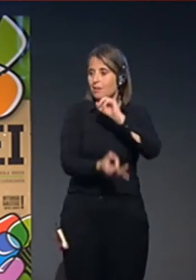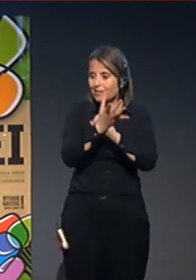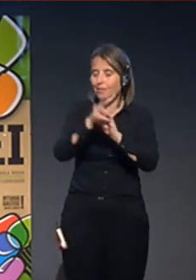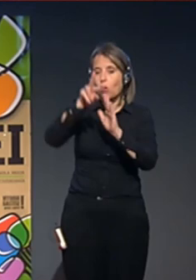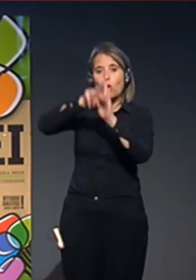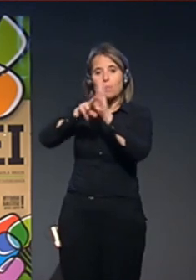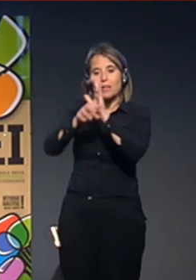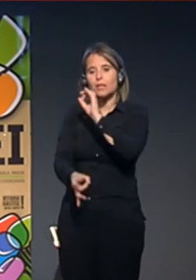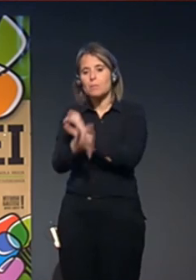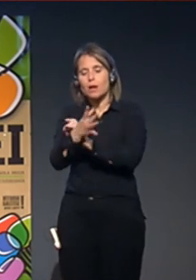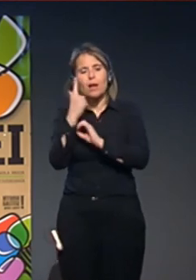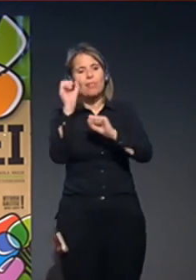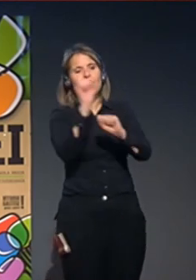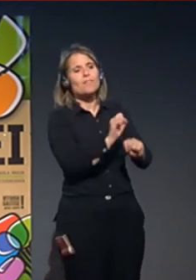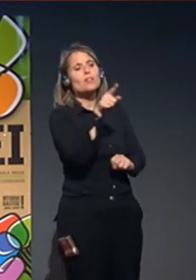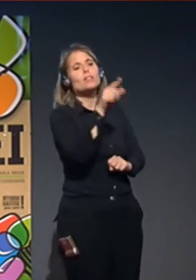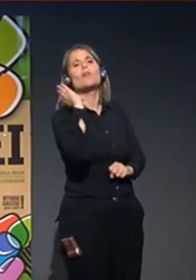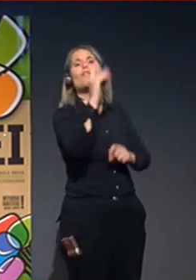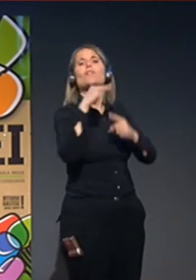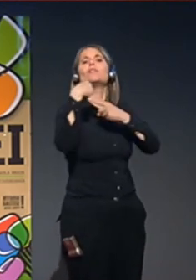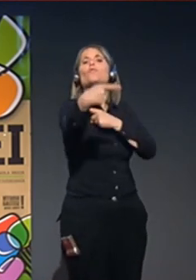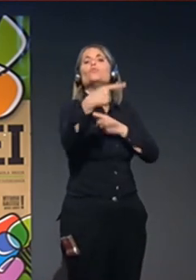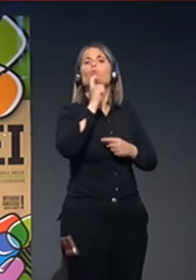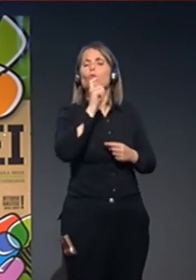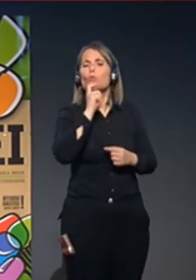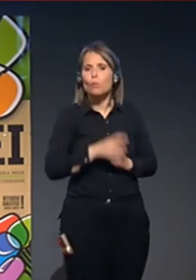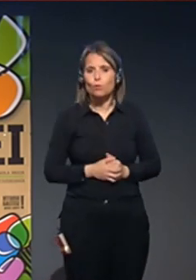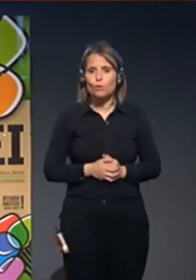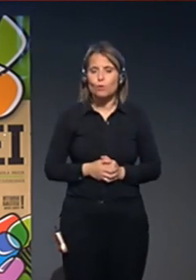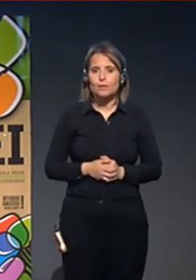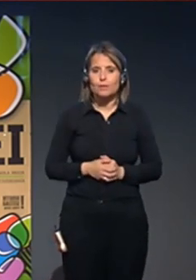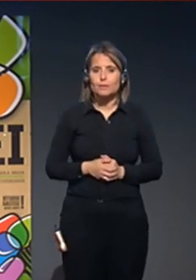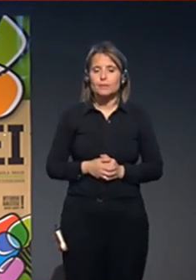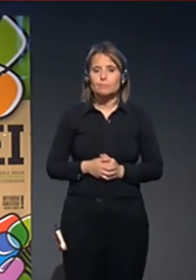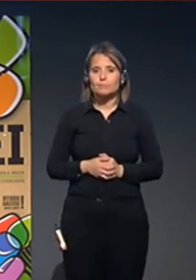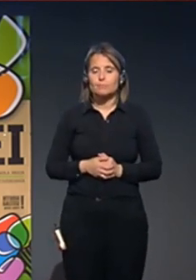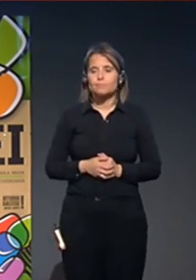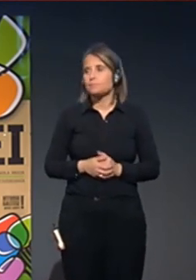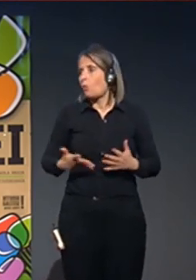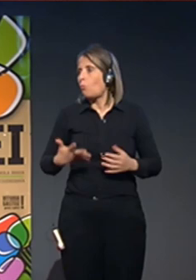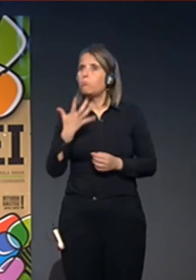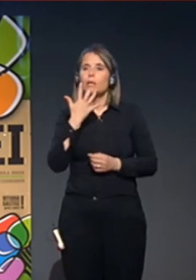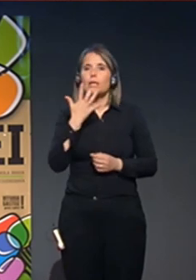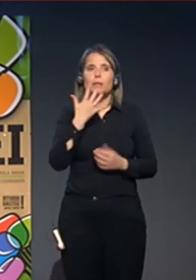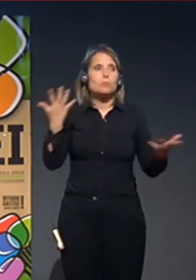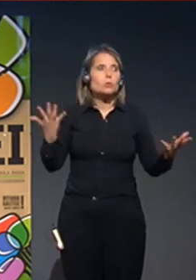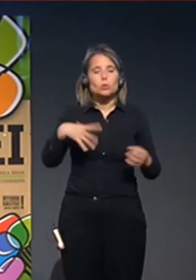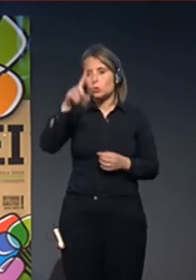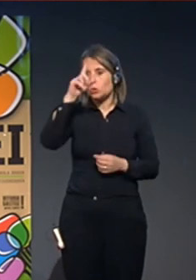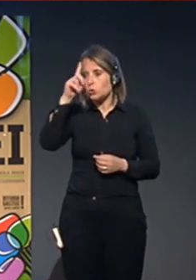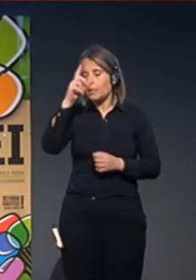normativa van a decir cómo va a afectar esto a los que yo represento aquí por decir otro o la necesidad de hacer